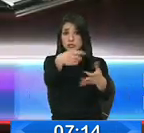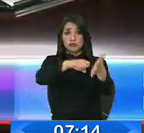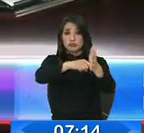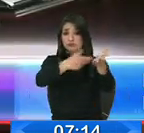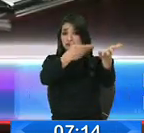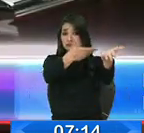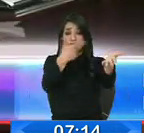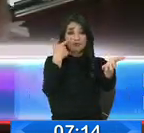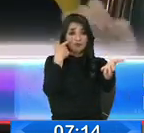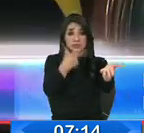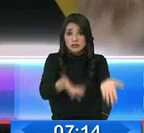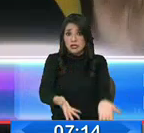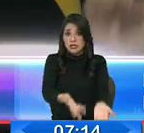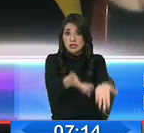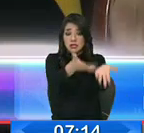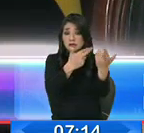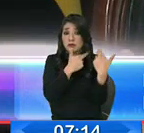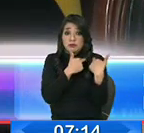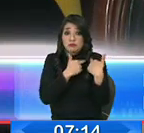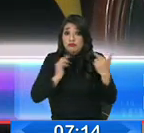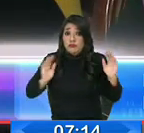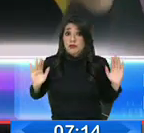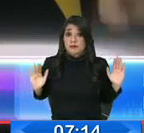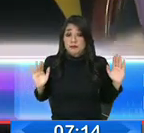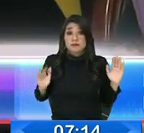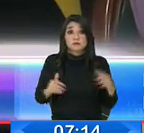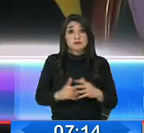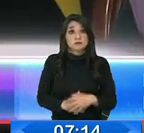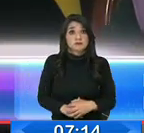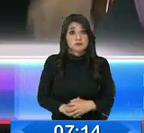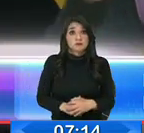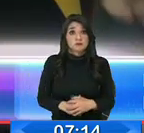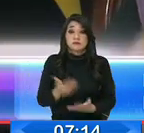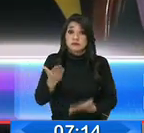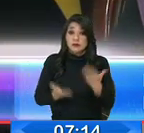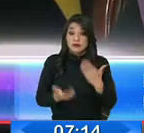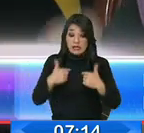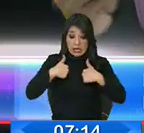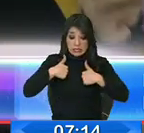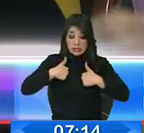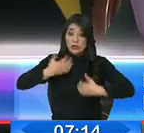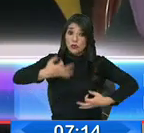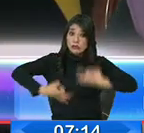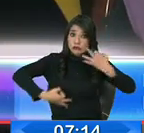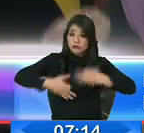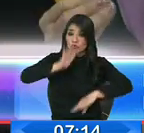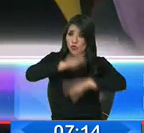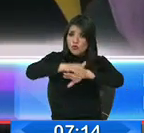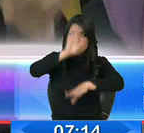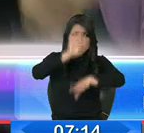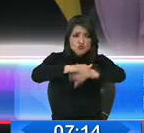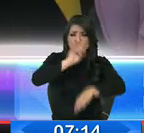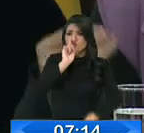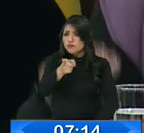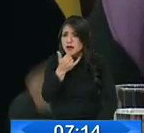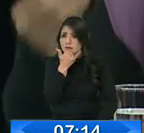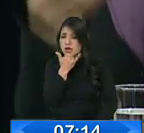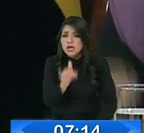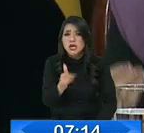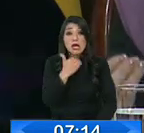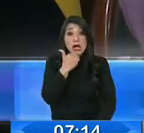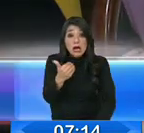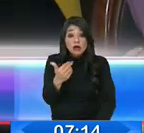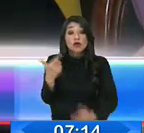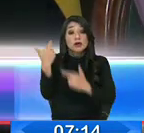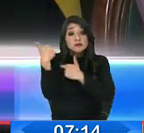su trabajo. Con estos argumentos de pretender de que se juzgue culpabilidades o delitos en